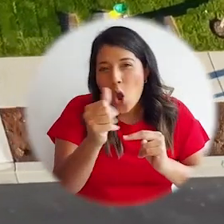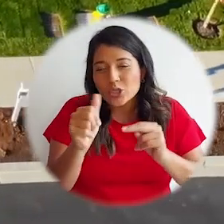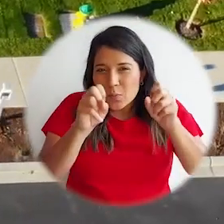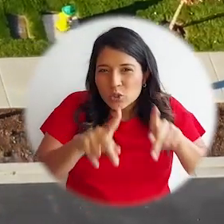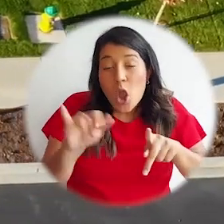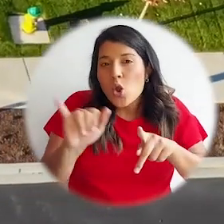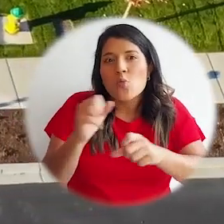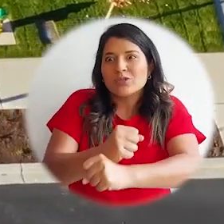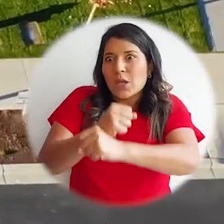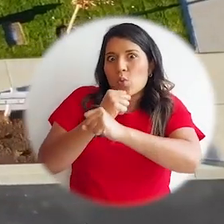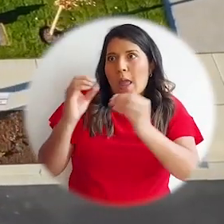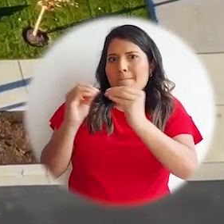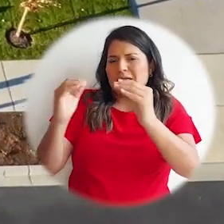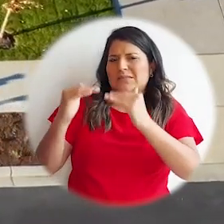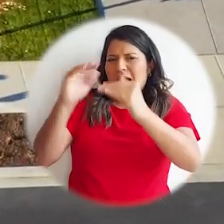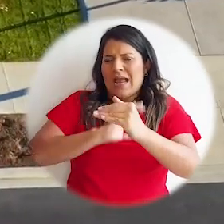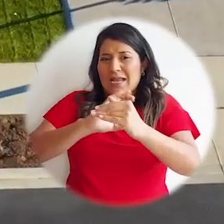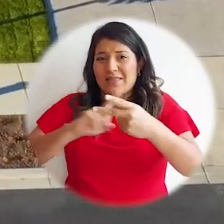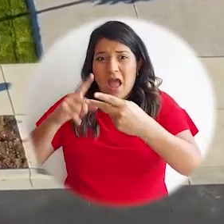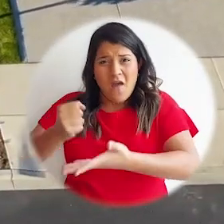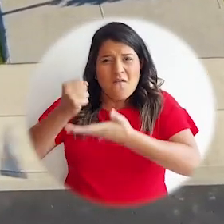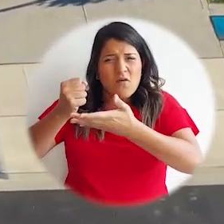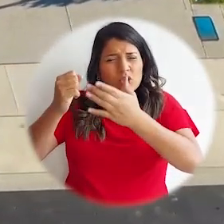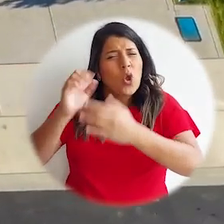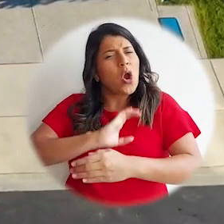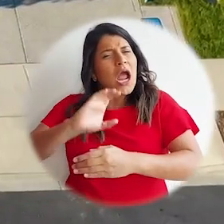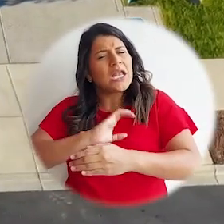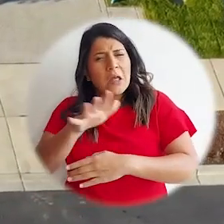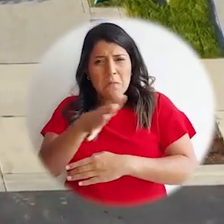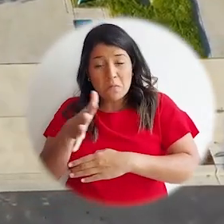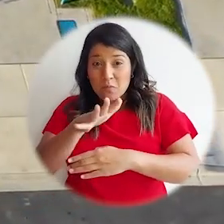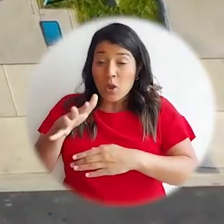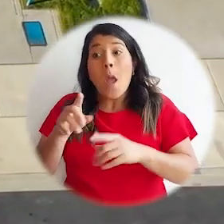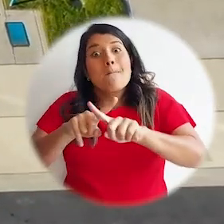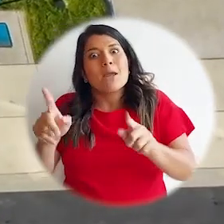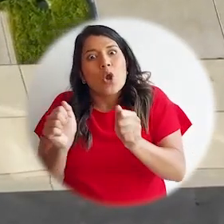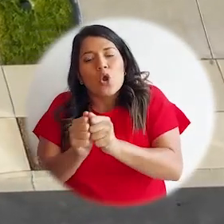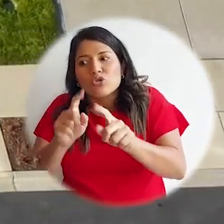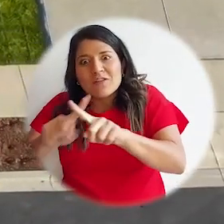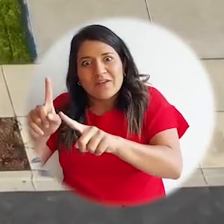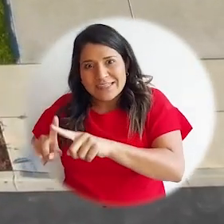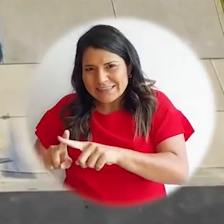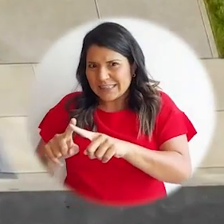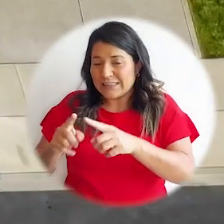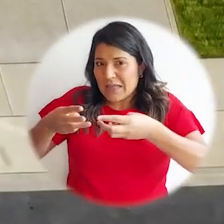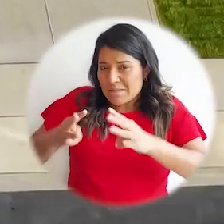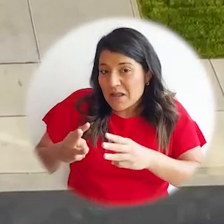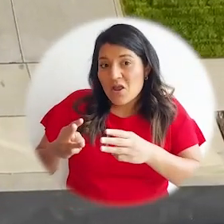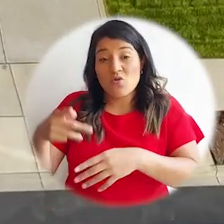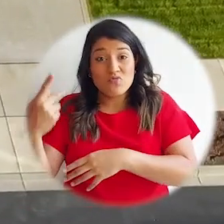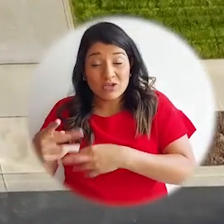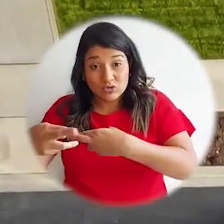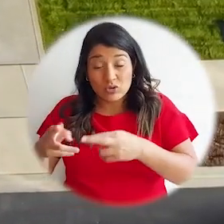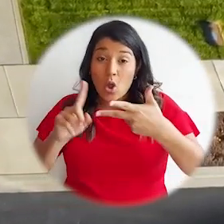de alta calidad, fondos que mantienen una calidad alta en promedio, pero con exposición a diferentes instrumentos, riesgos y regiones, y a fondos